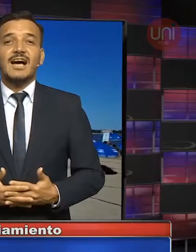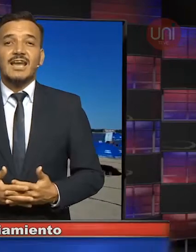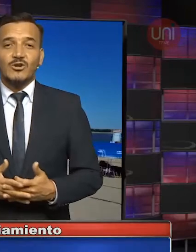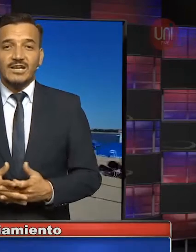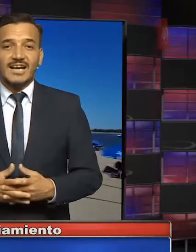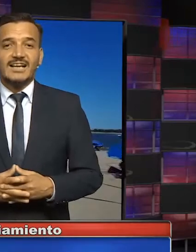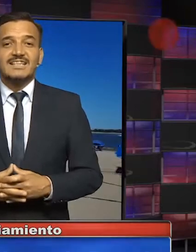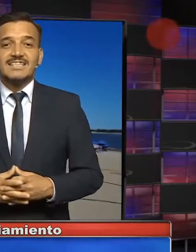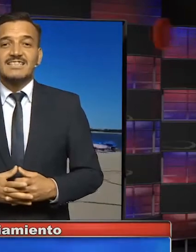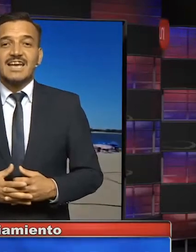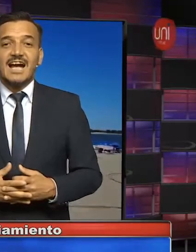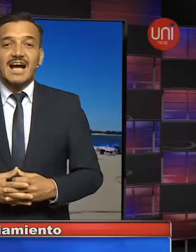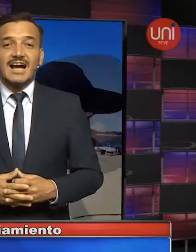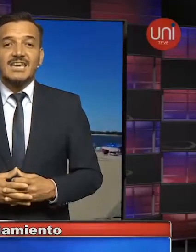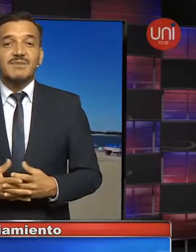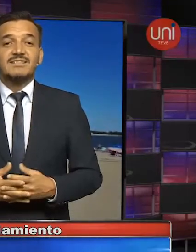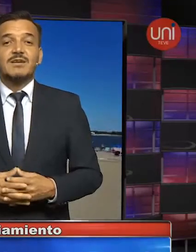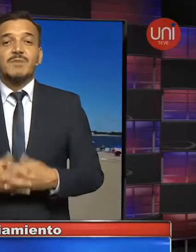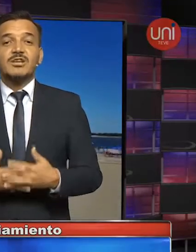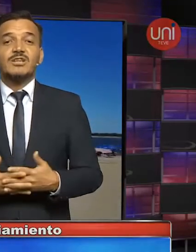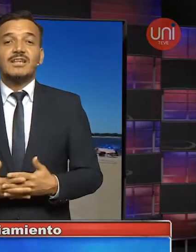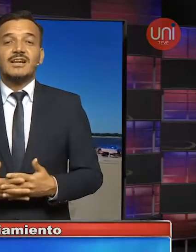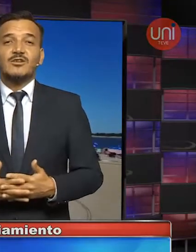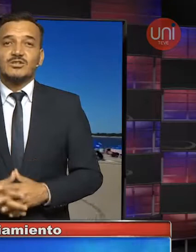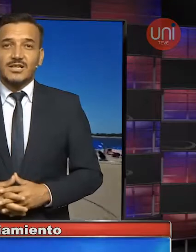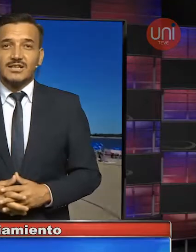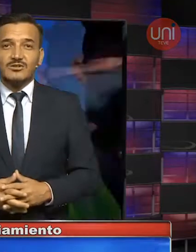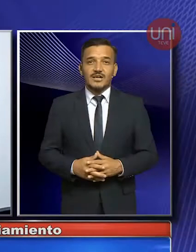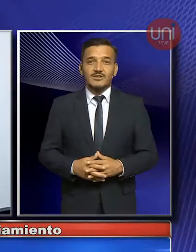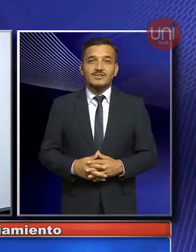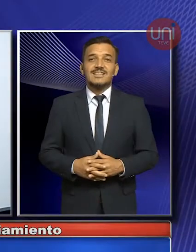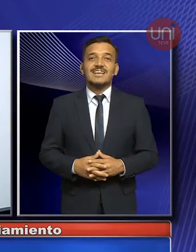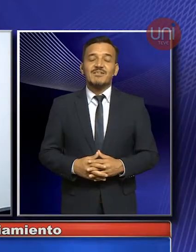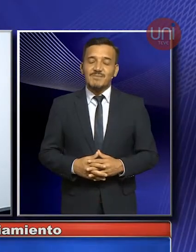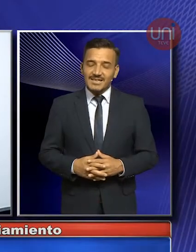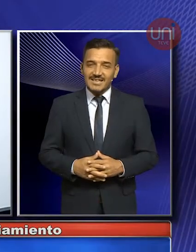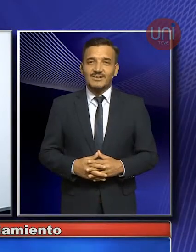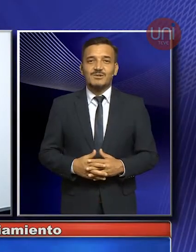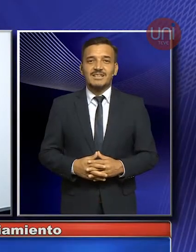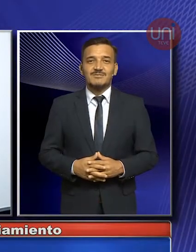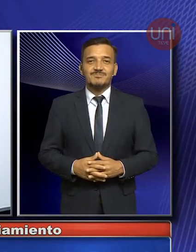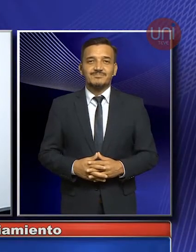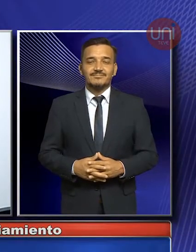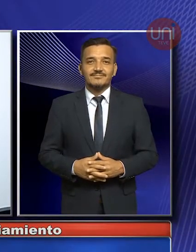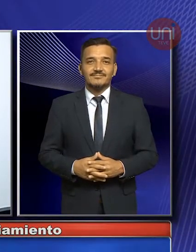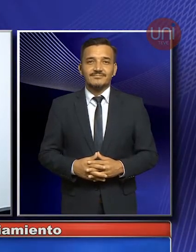a la colega Jessica Imas, periodista de Radio Nacional de Rosario. Jessica, bienvenida. ¿Cómo estás?